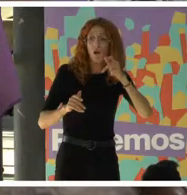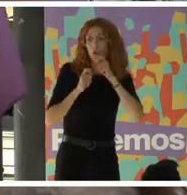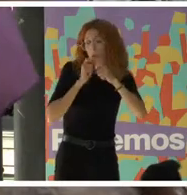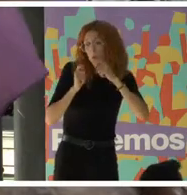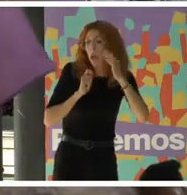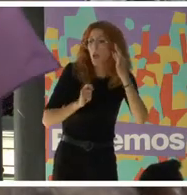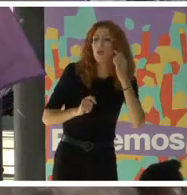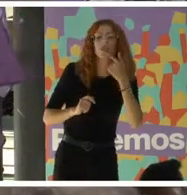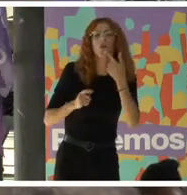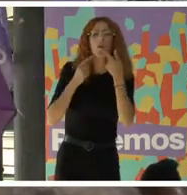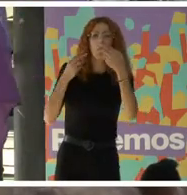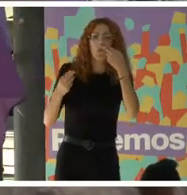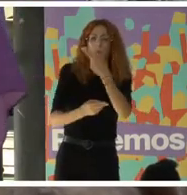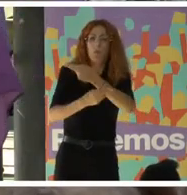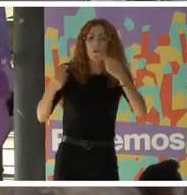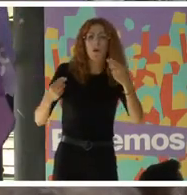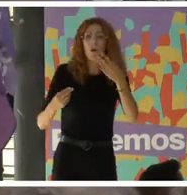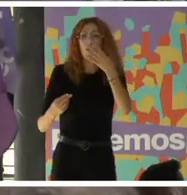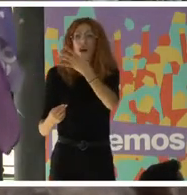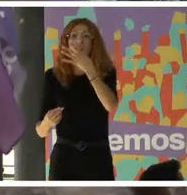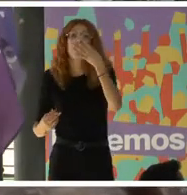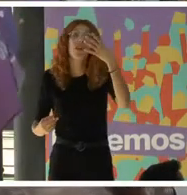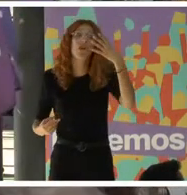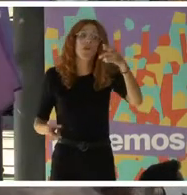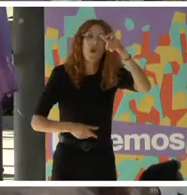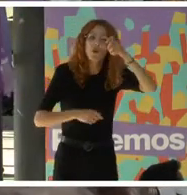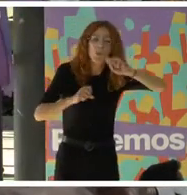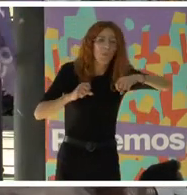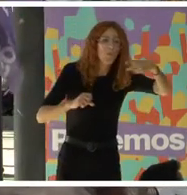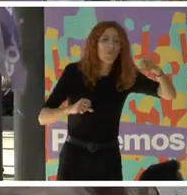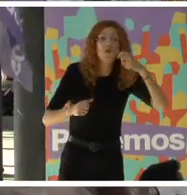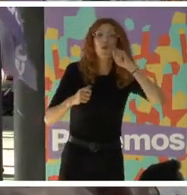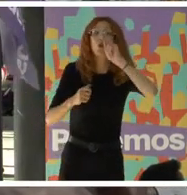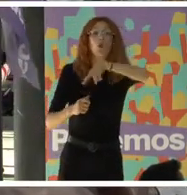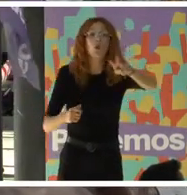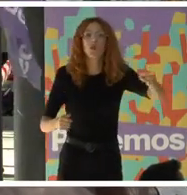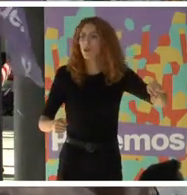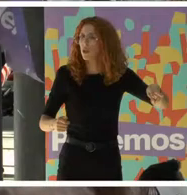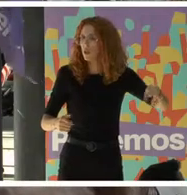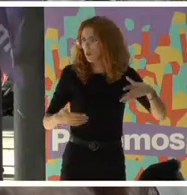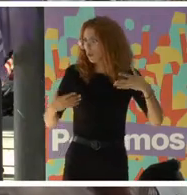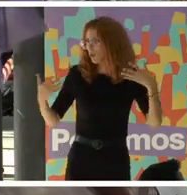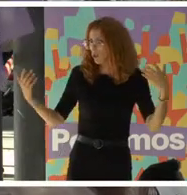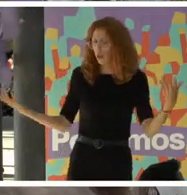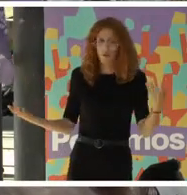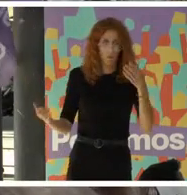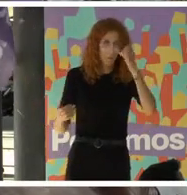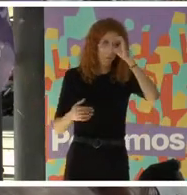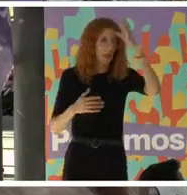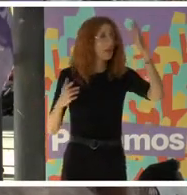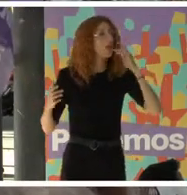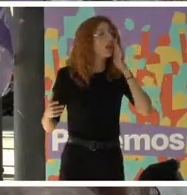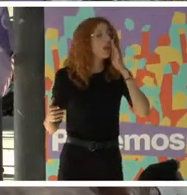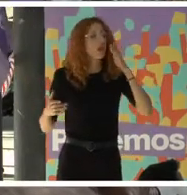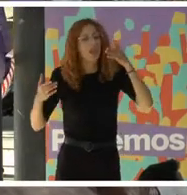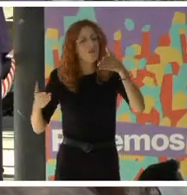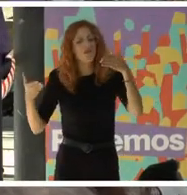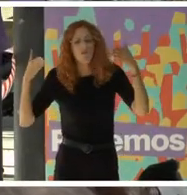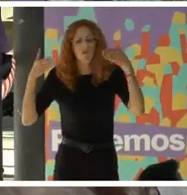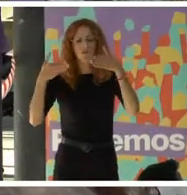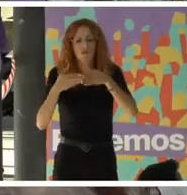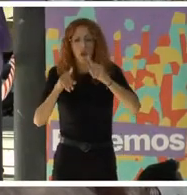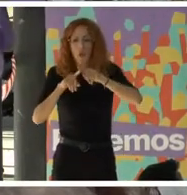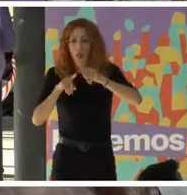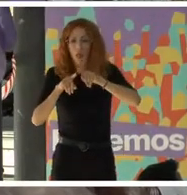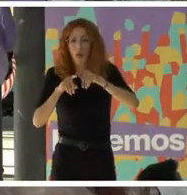que hacer público que tiene 44 pisos turísticos y que eso es absolutamente determinante, compañeros y compañeras, en que se dedique a